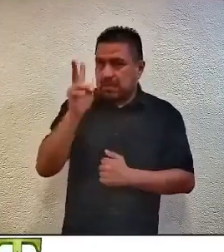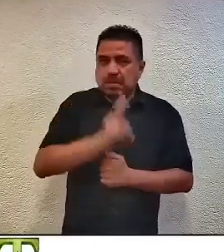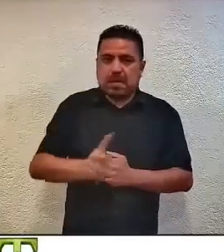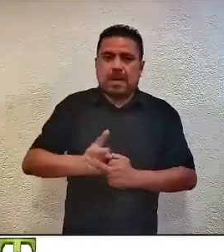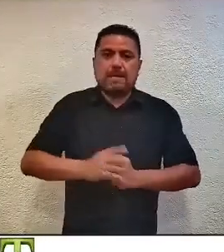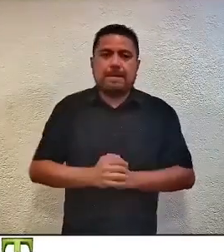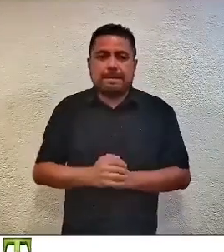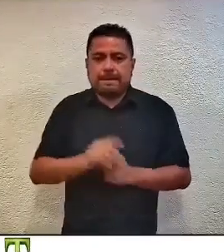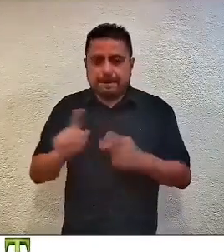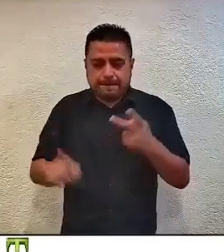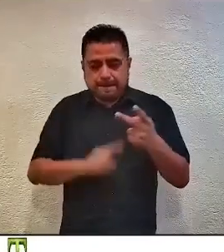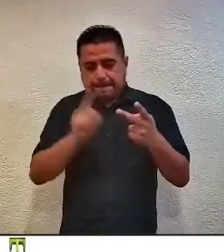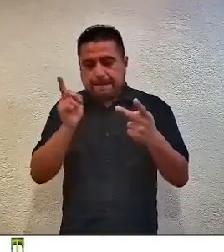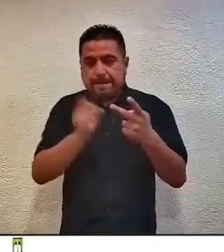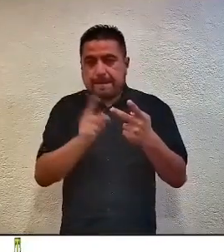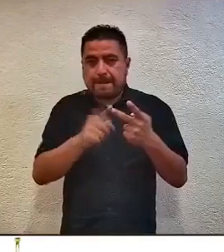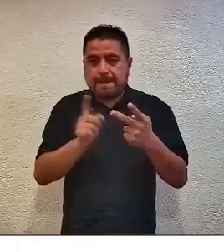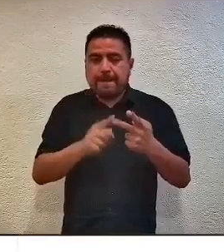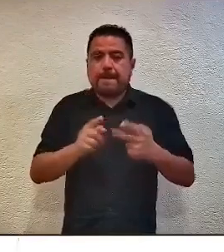Segundo,